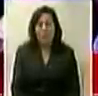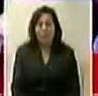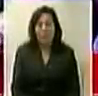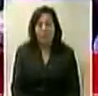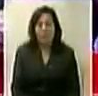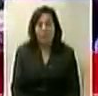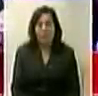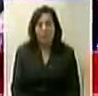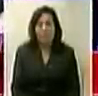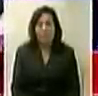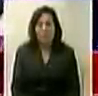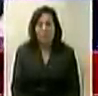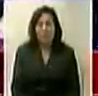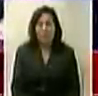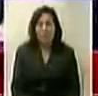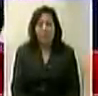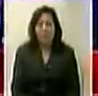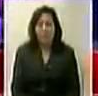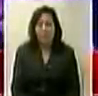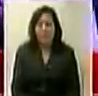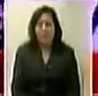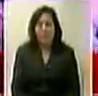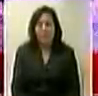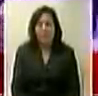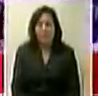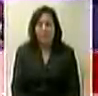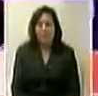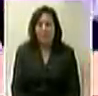Hilaria Supa nos va a dirigir unas palabras.